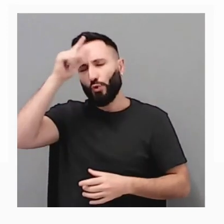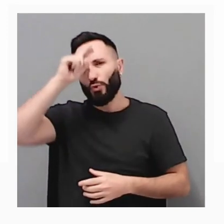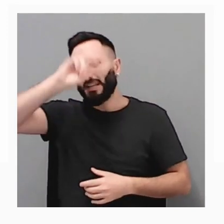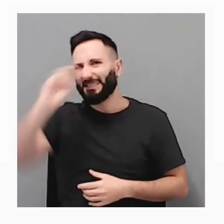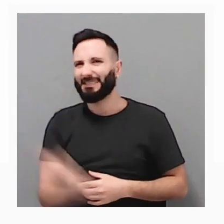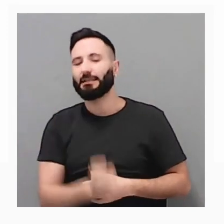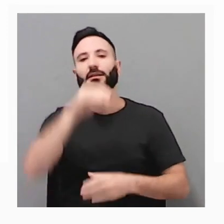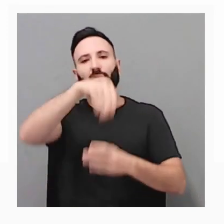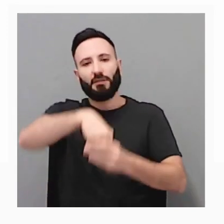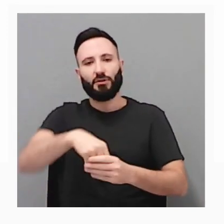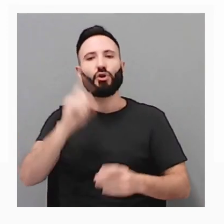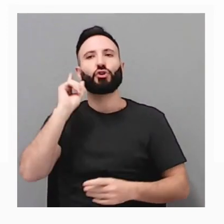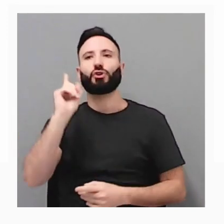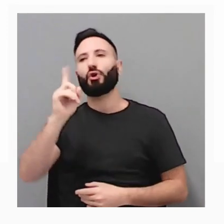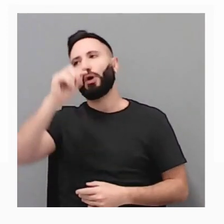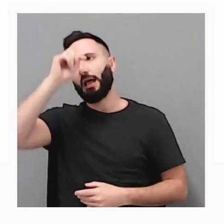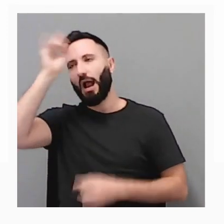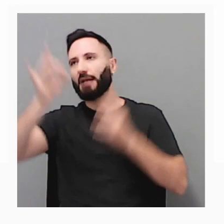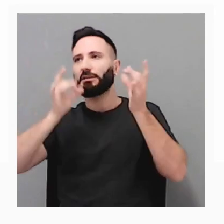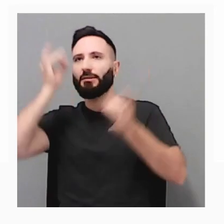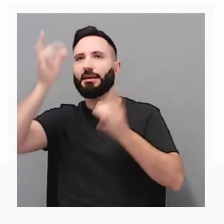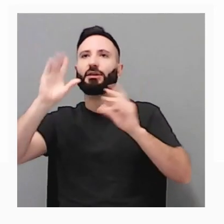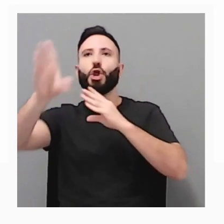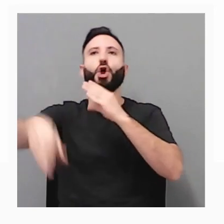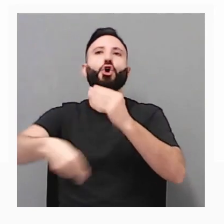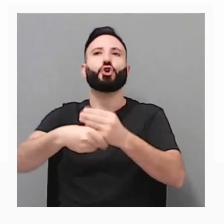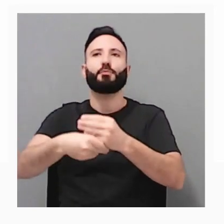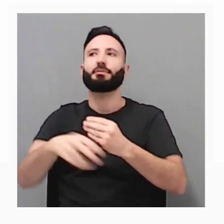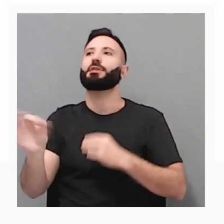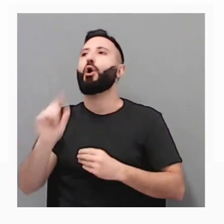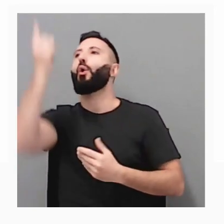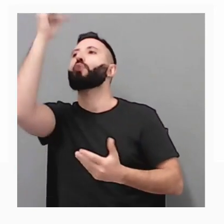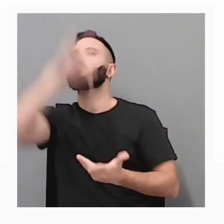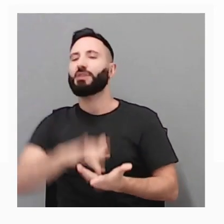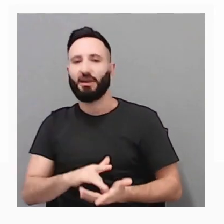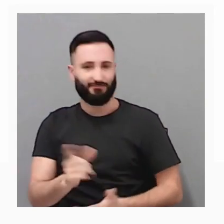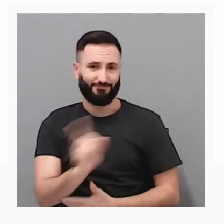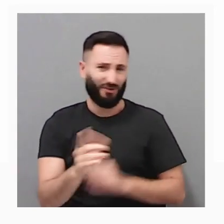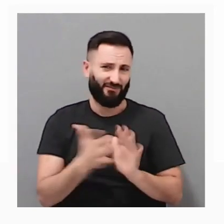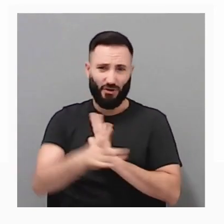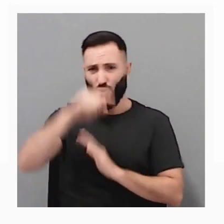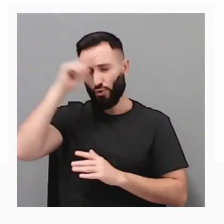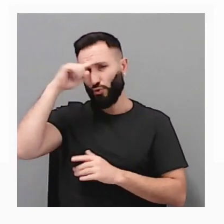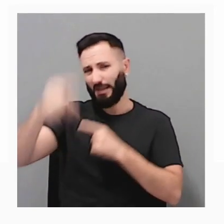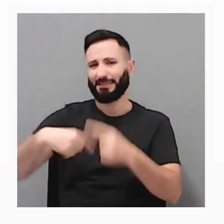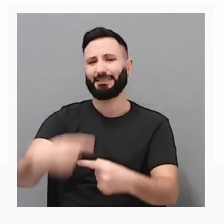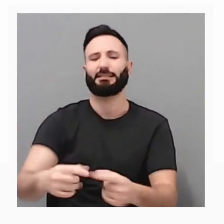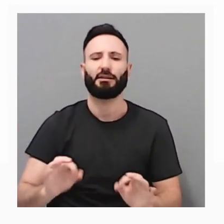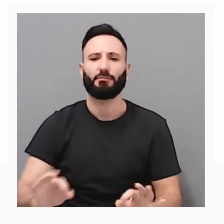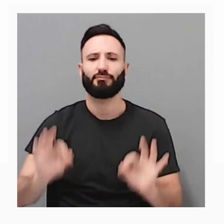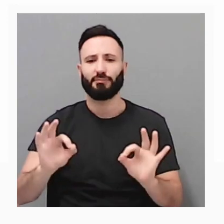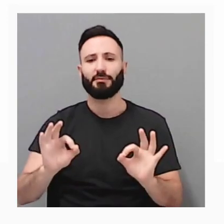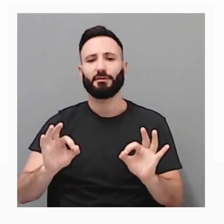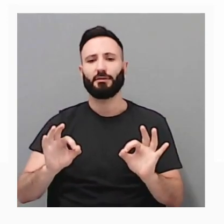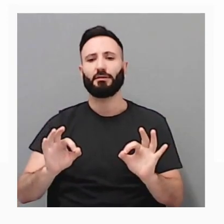solo como actividades que complementan, ¿no? Que son puntuales, ¿no? en el programa formativo, pero como actividades que